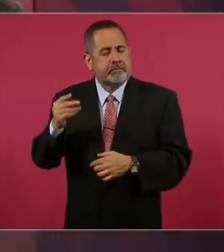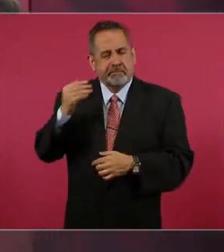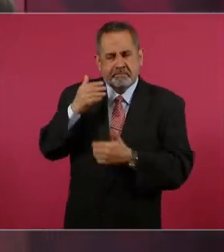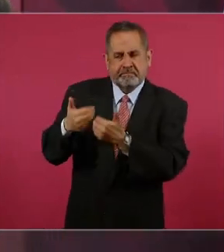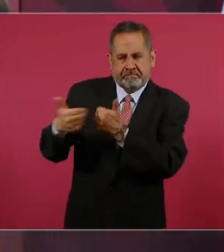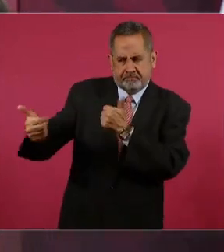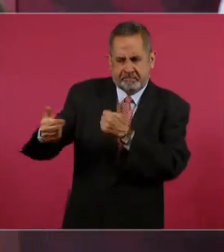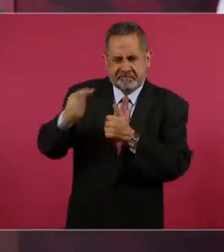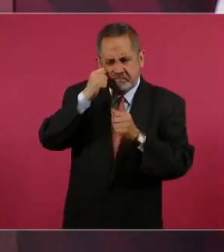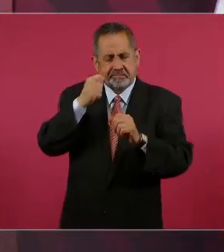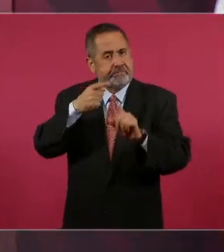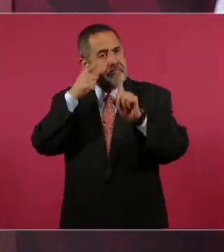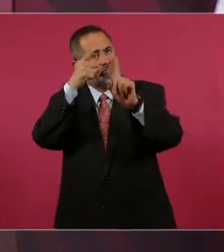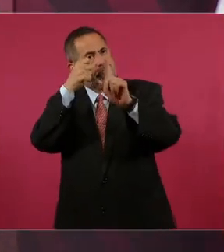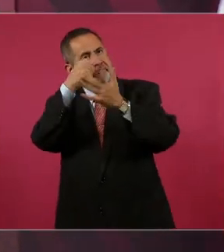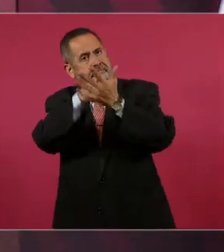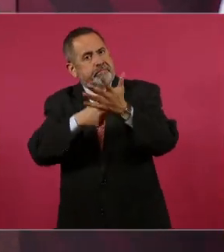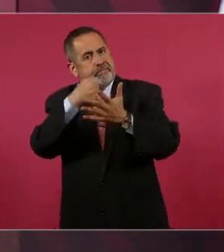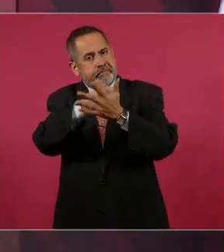como pocos,